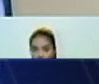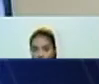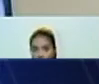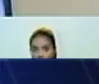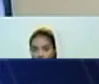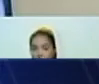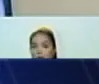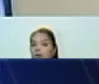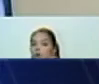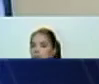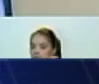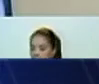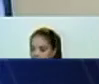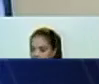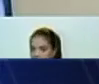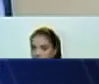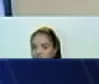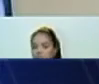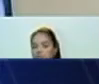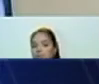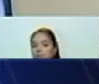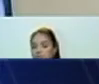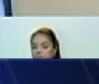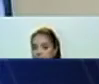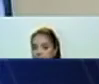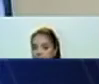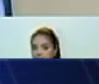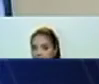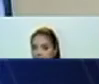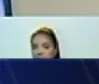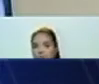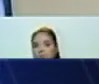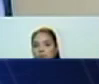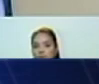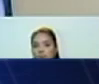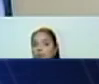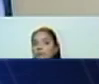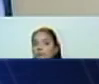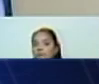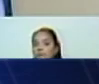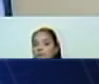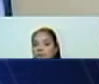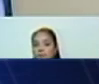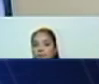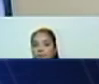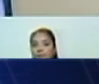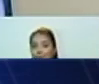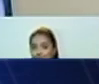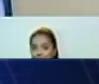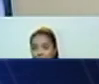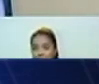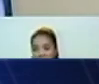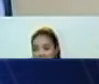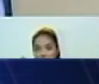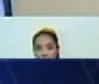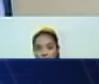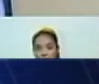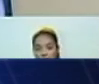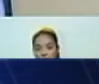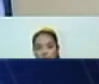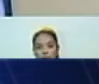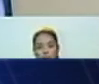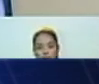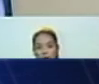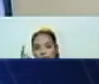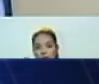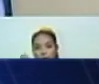vamos a solicitarle a esa Asamblea Nacional Constituyente que inicie el procedimiento de allanamiento a la inmunidad